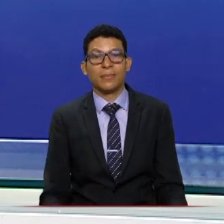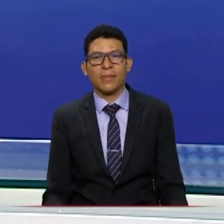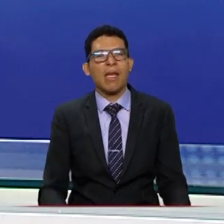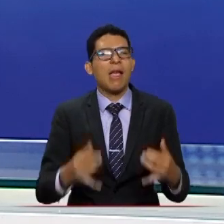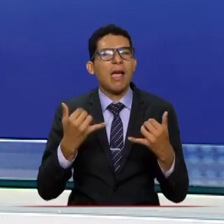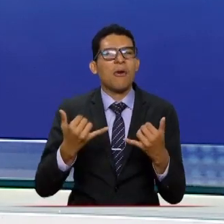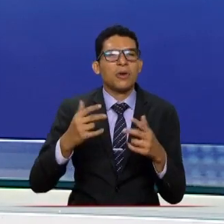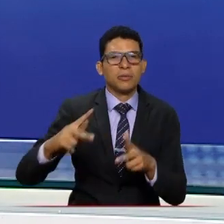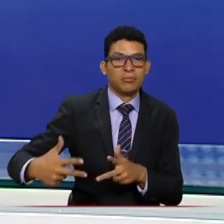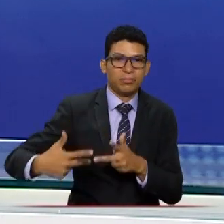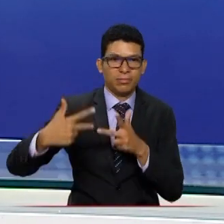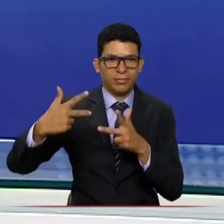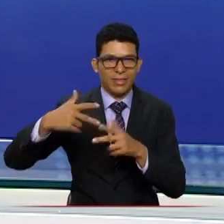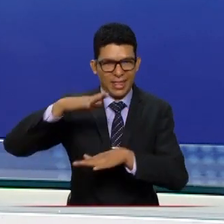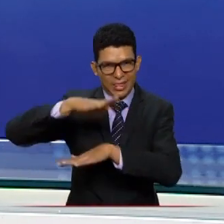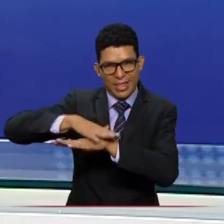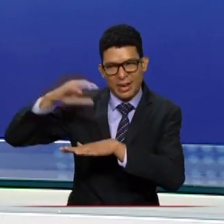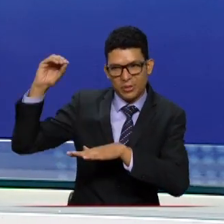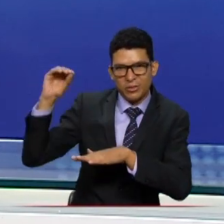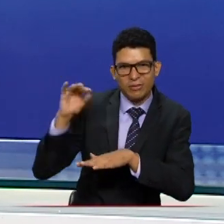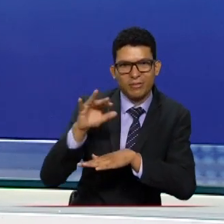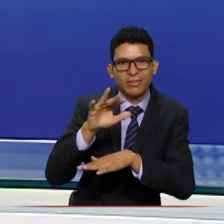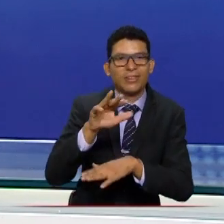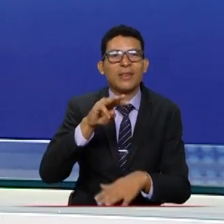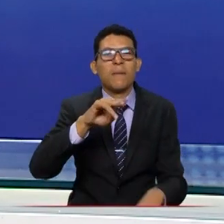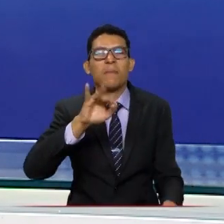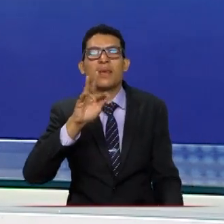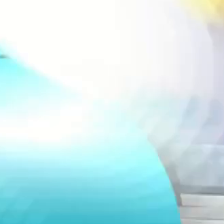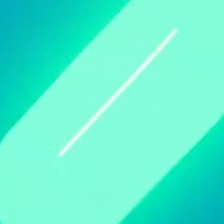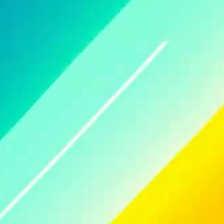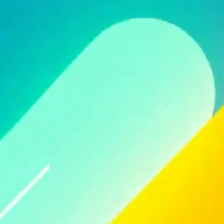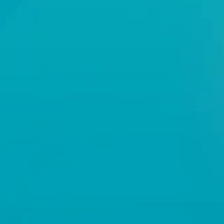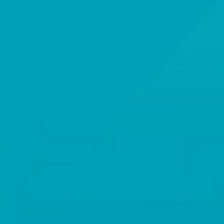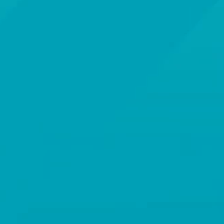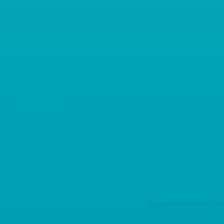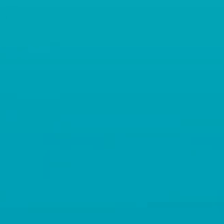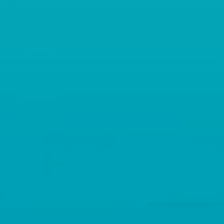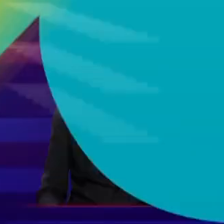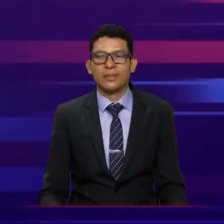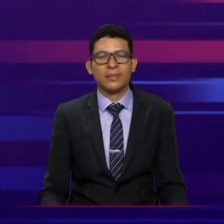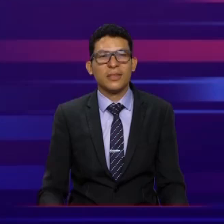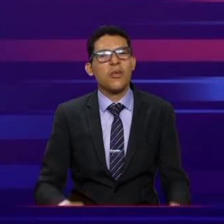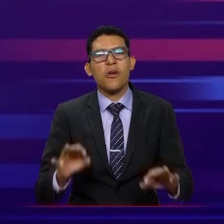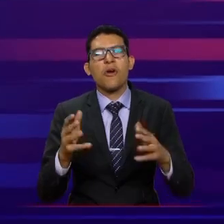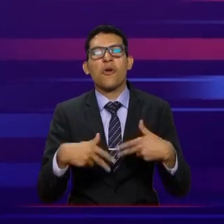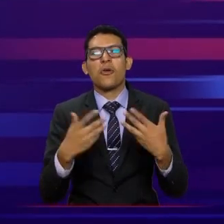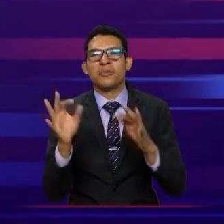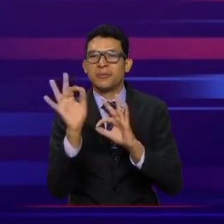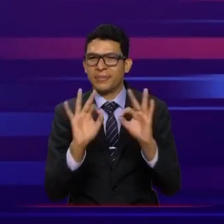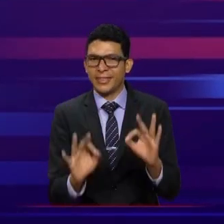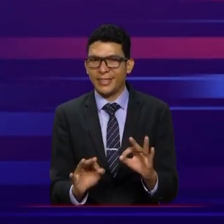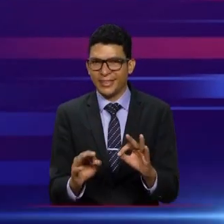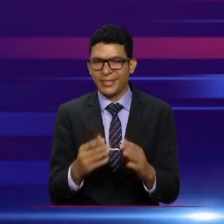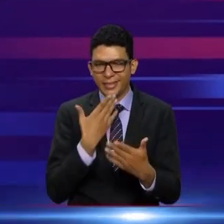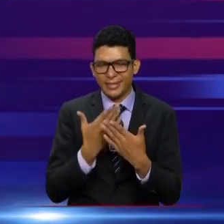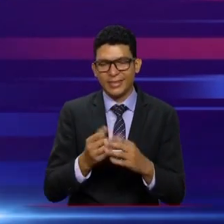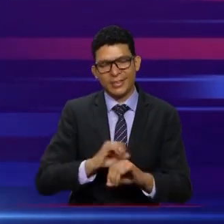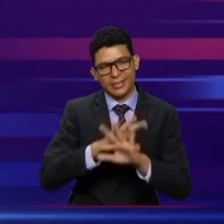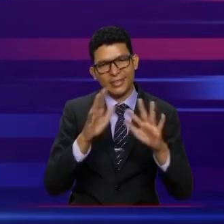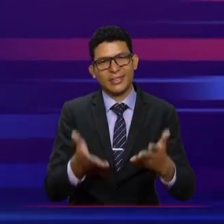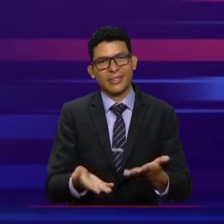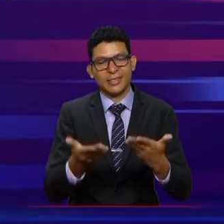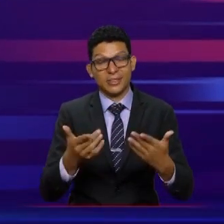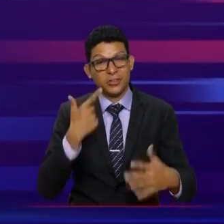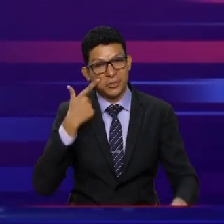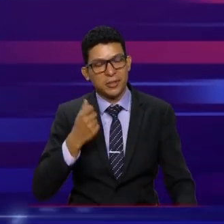hora de conectar con Tarde del Sol. Milton Medina, ¿cómo van los preparativos del Magazine de la Buena Energía para esta tarde? Milton, como siempre, muy buenos días, un